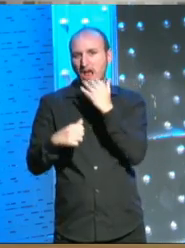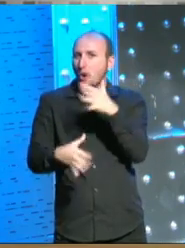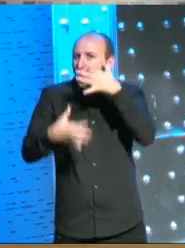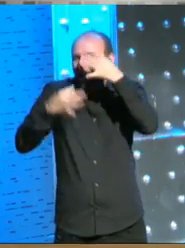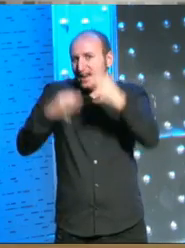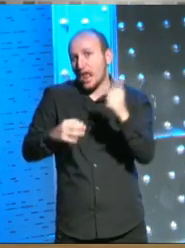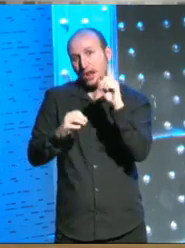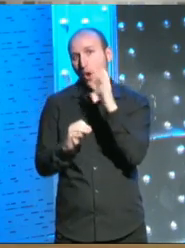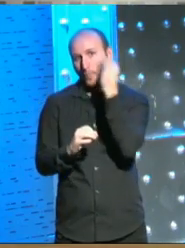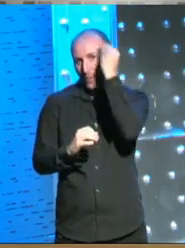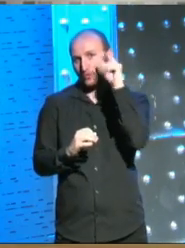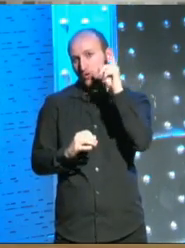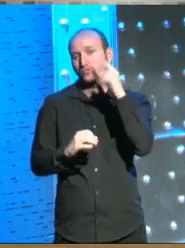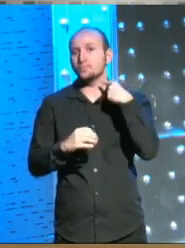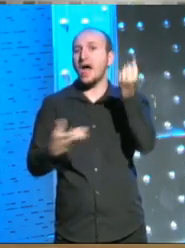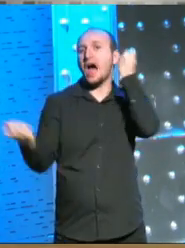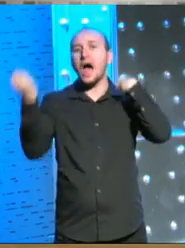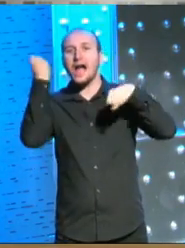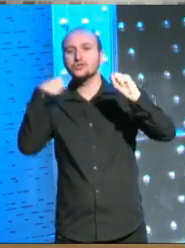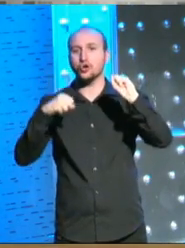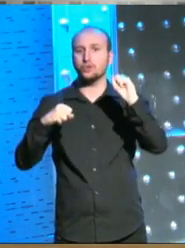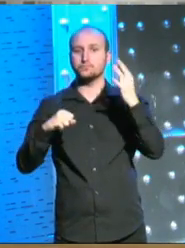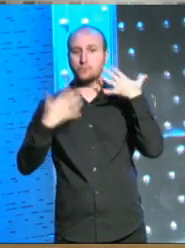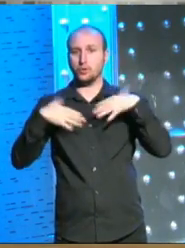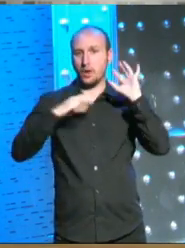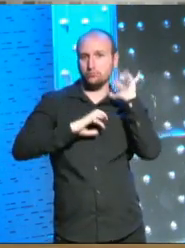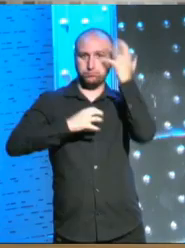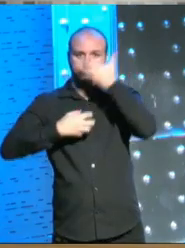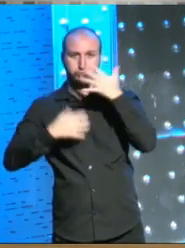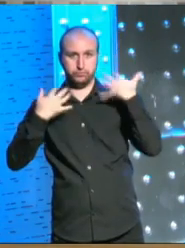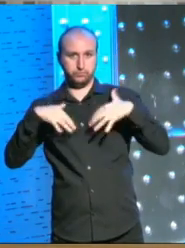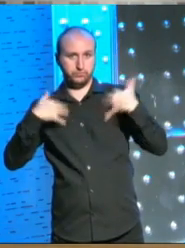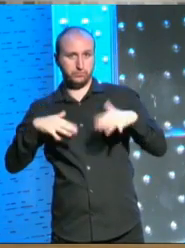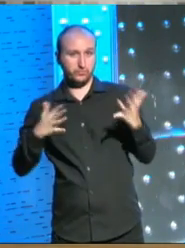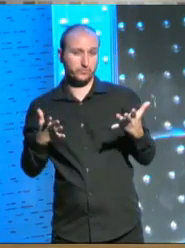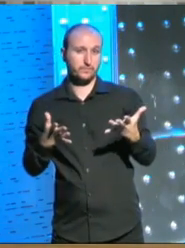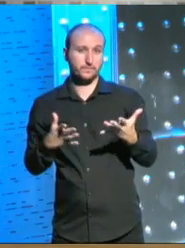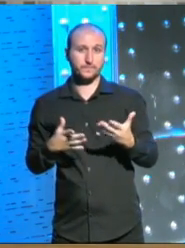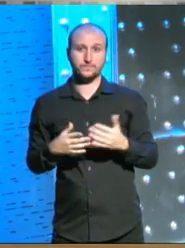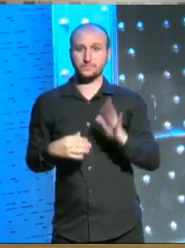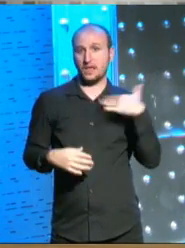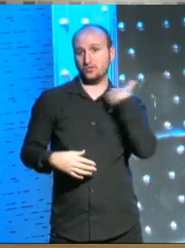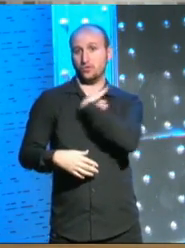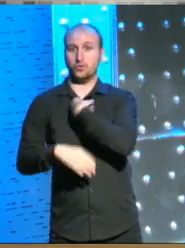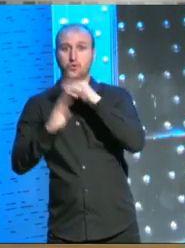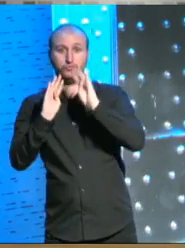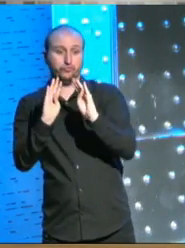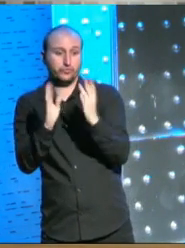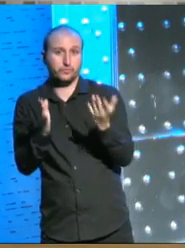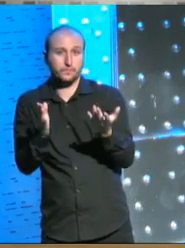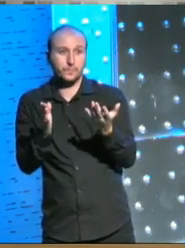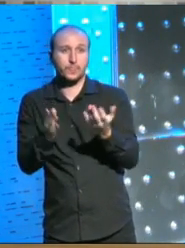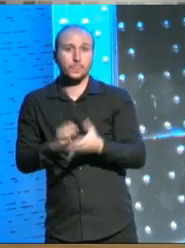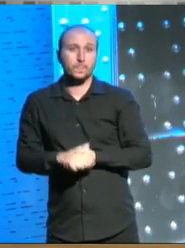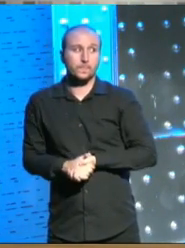que es un actor disfrazado de muecín que hace ver que hace la plegaria del viernes muda,